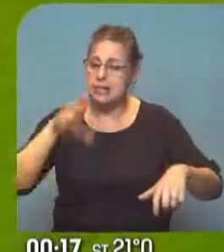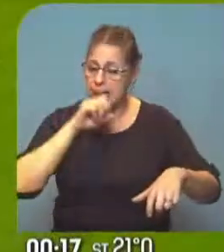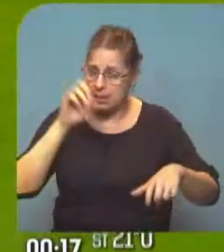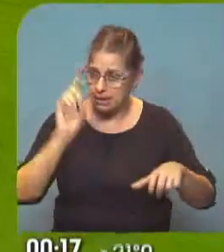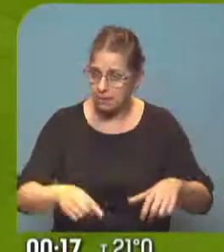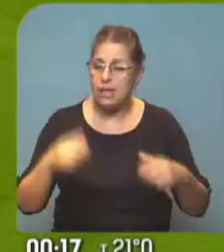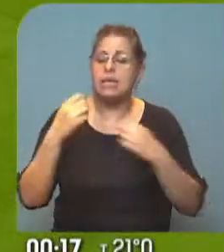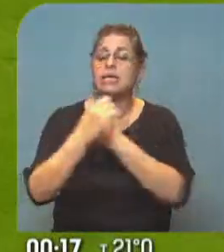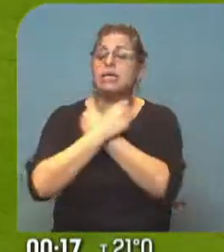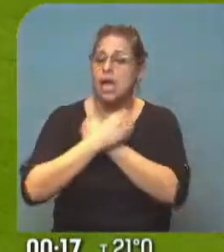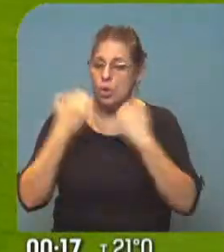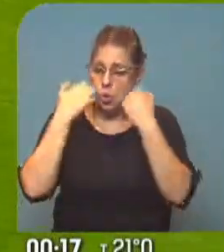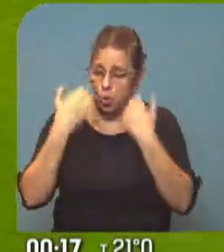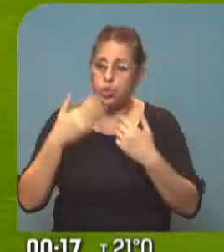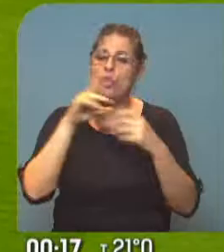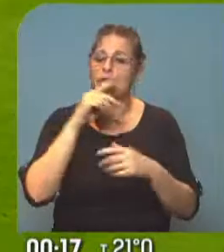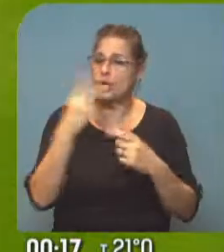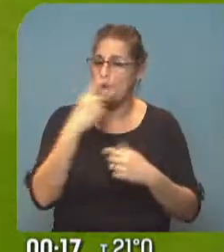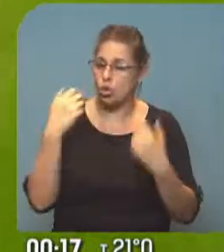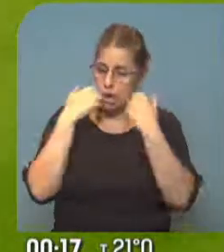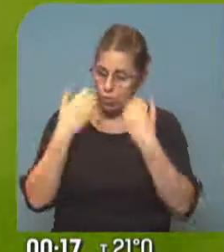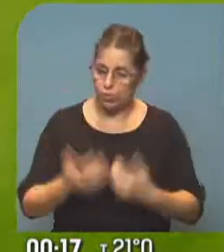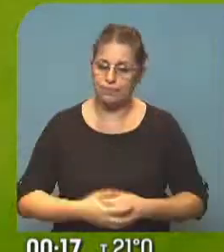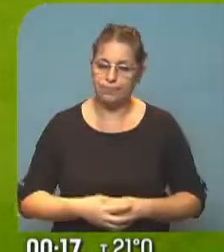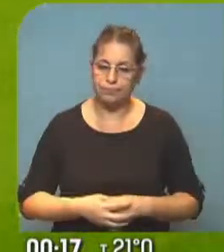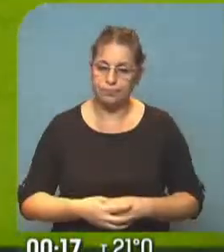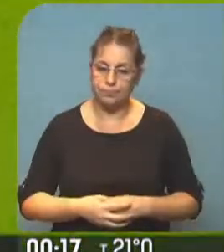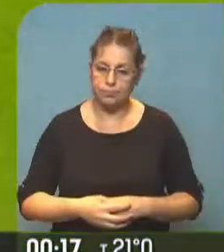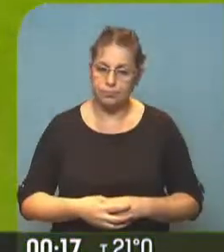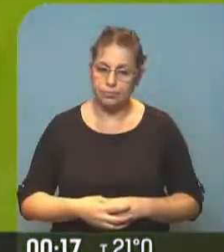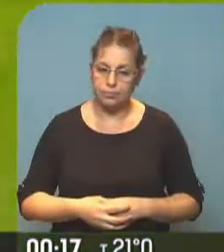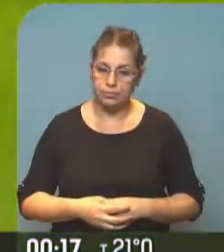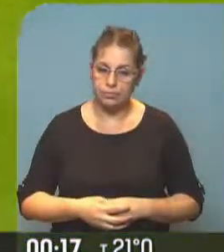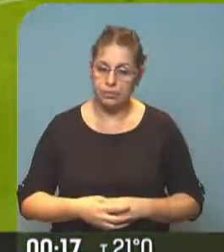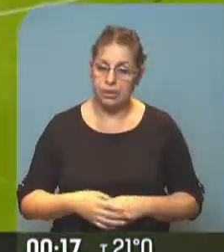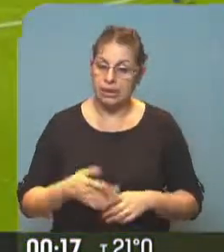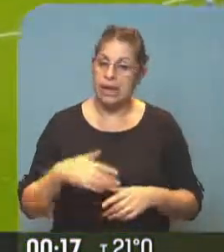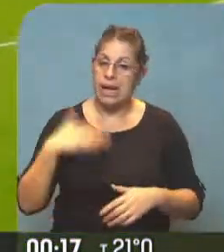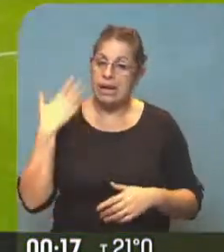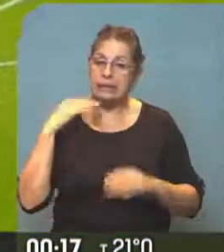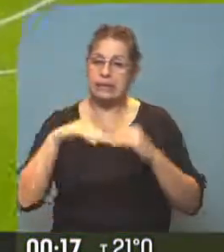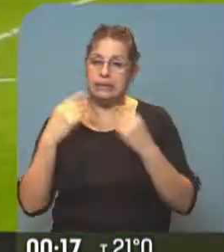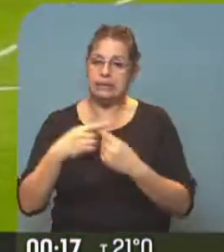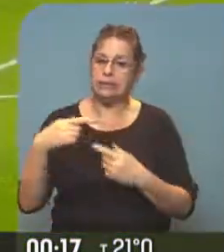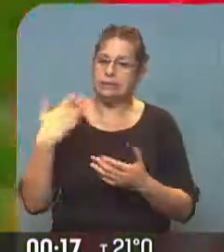también el saludo de los técnicos. Dio vuelta un resultado que venía